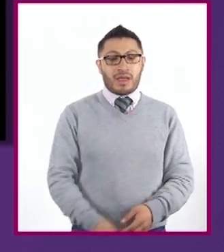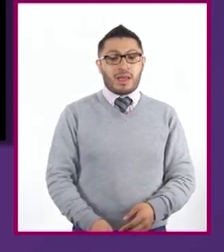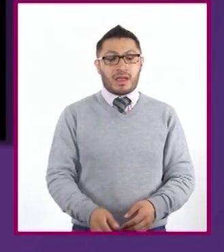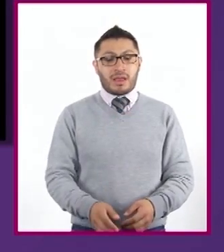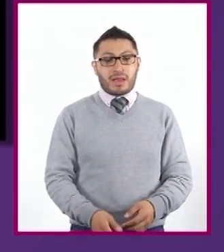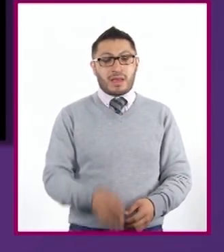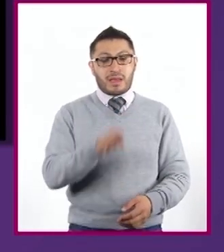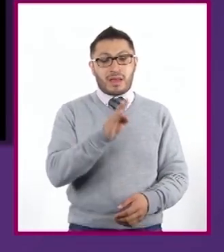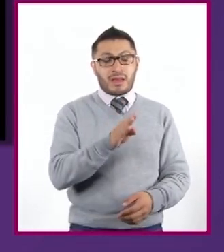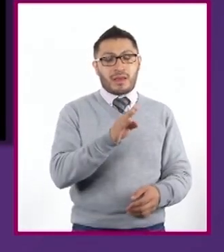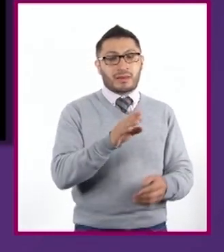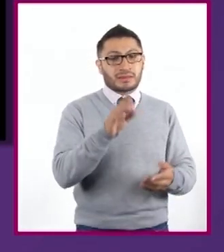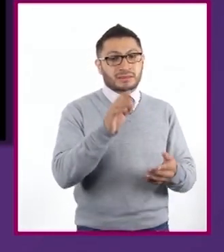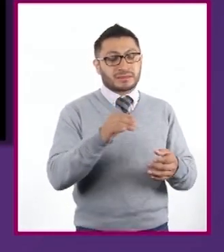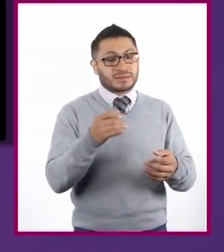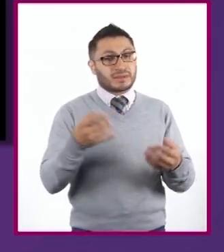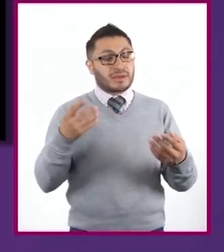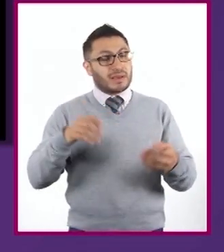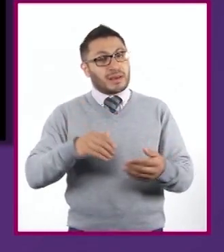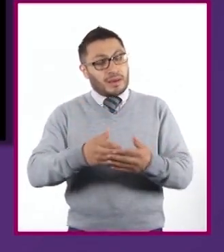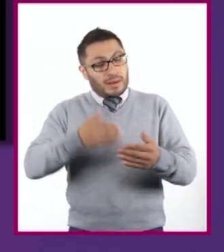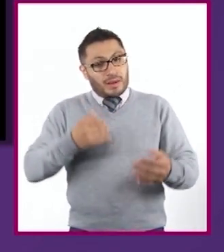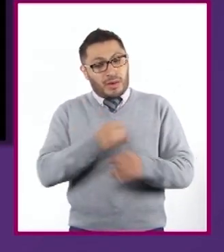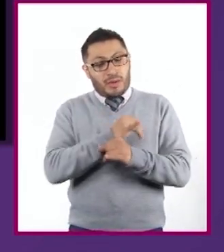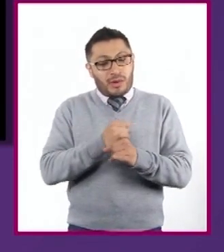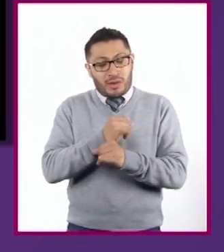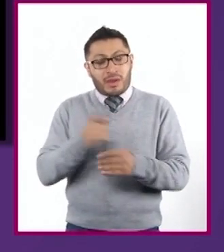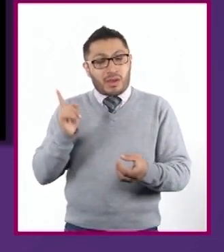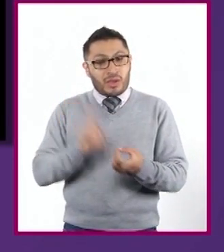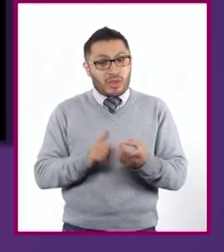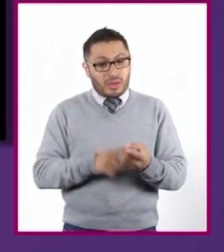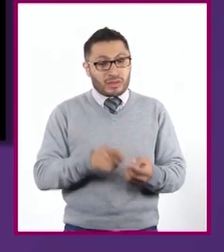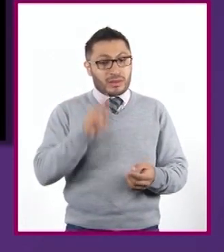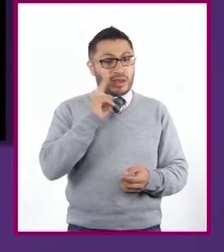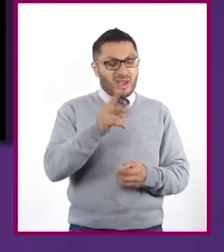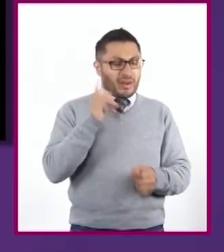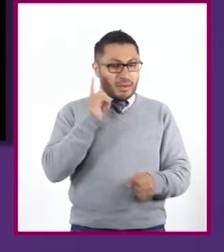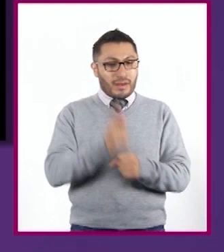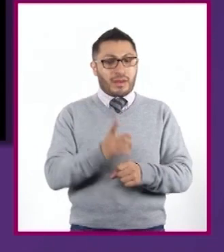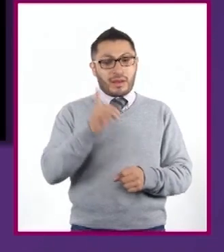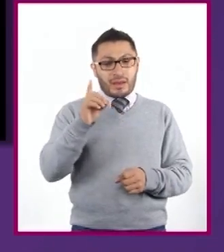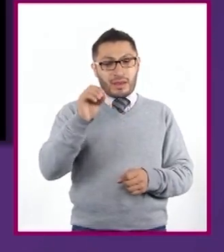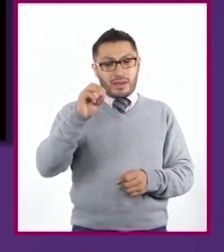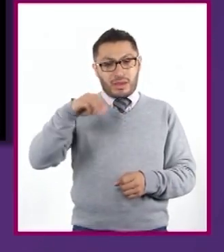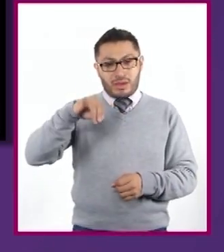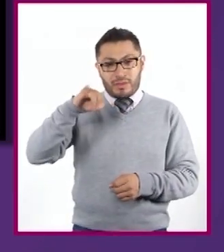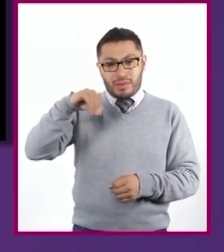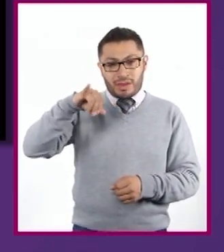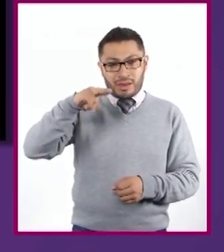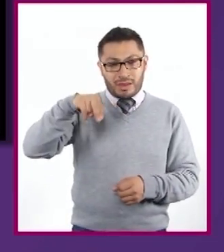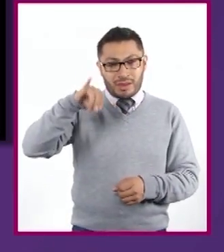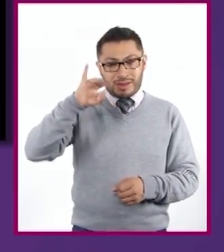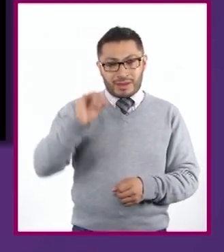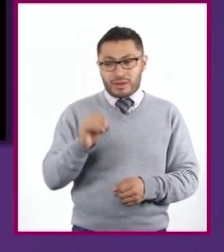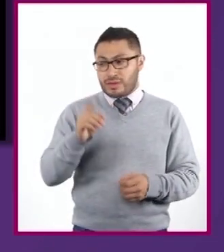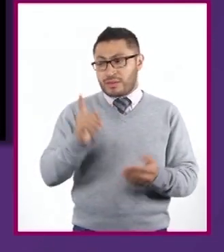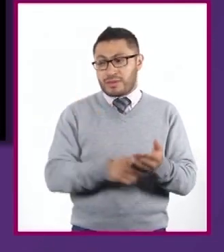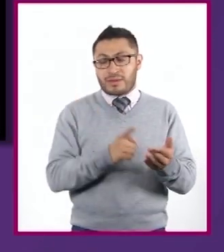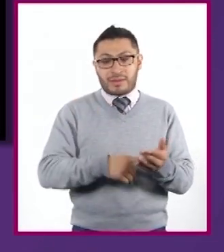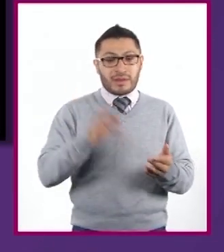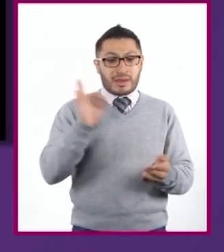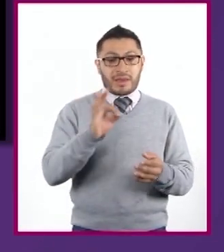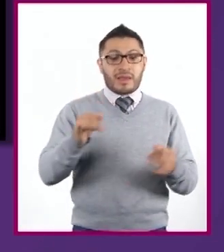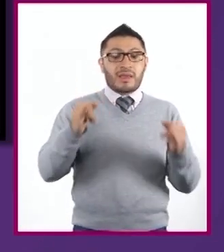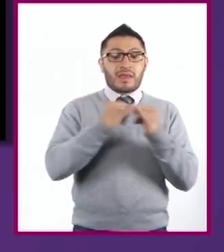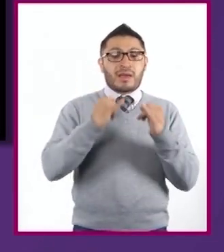empleó el autor para escribir el texto. Identificar el dominio de la página, es decir, si se trata de una